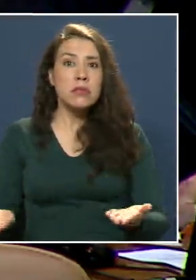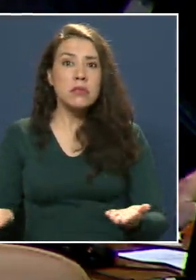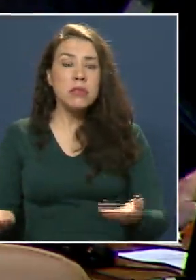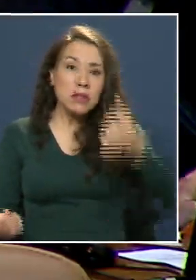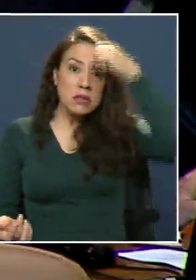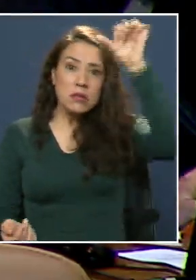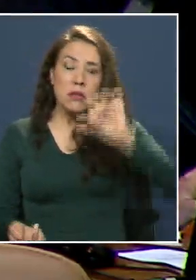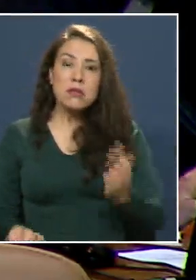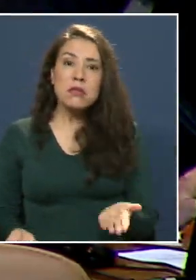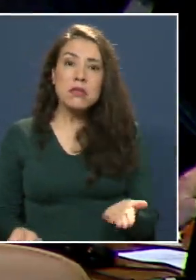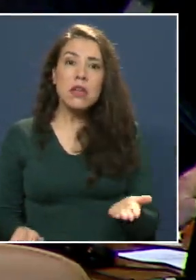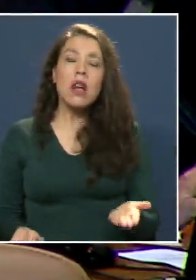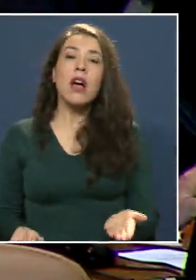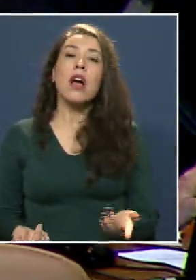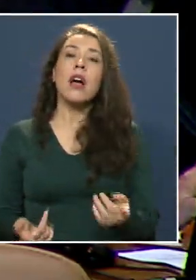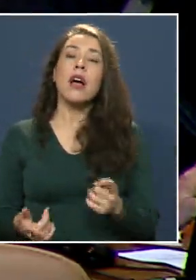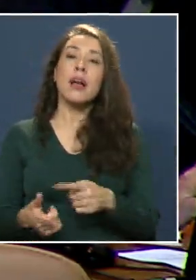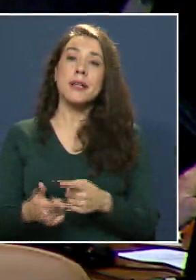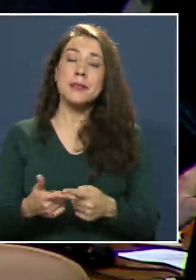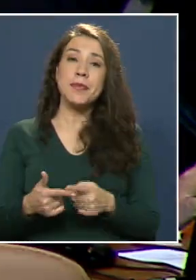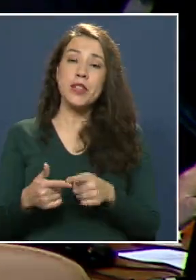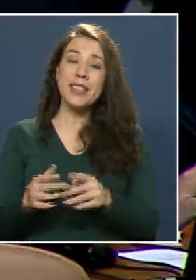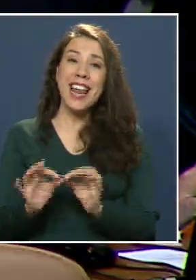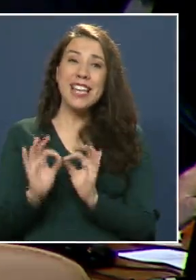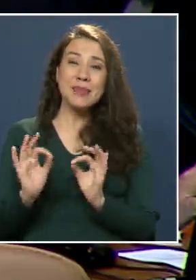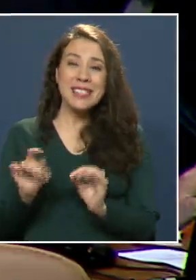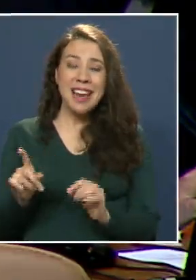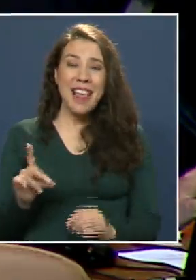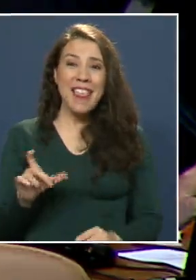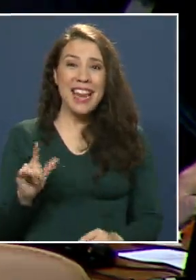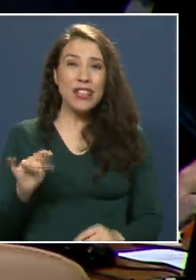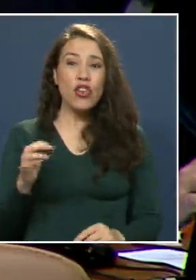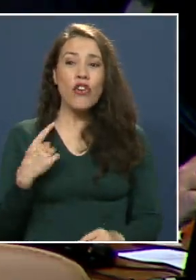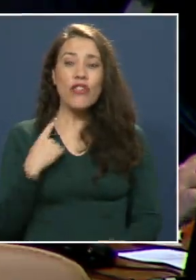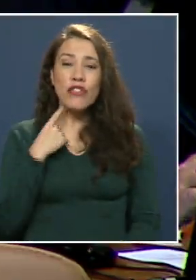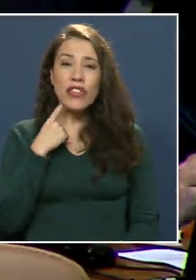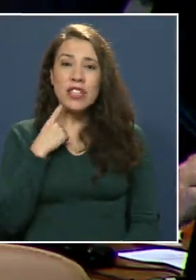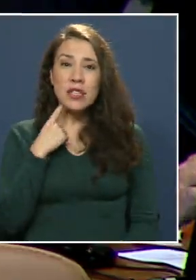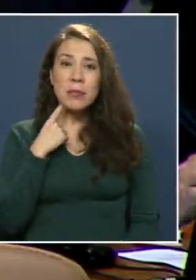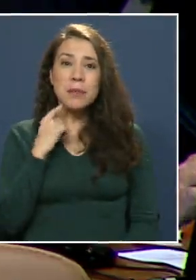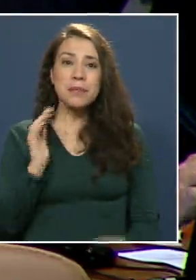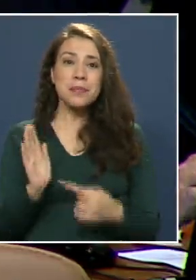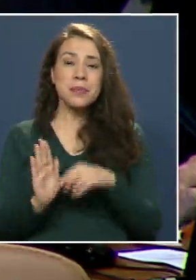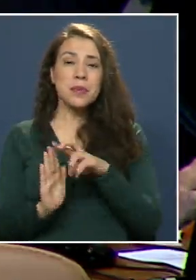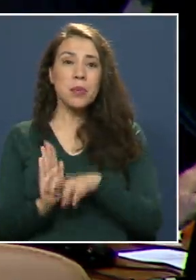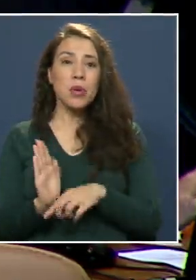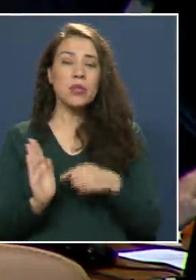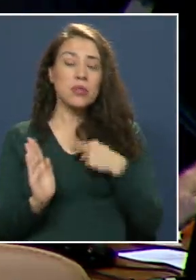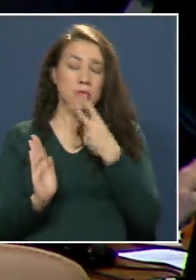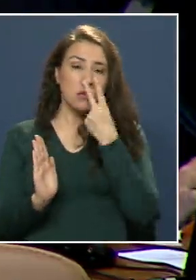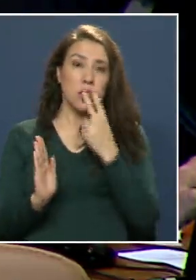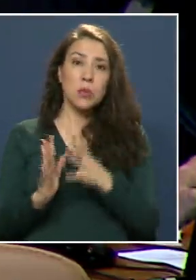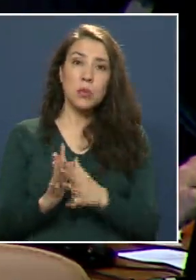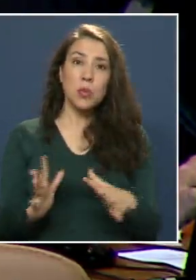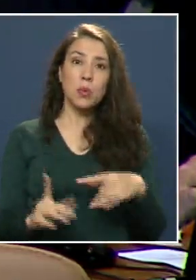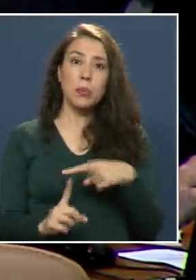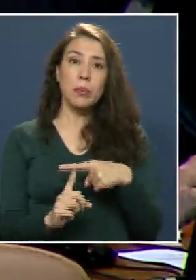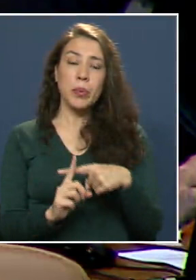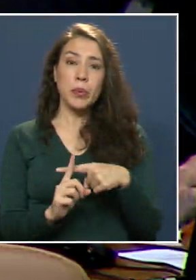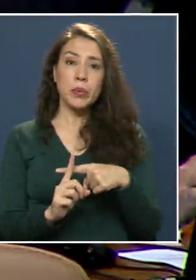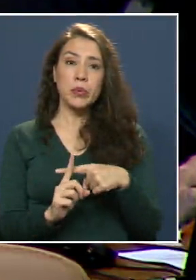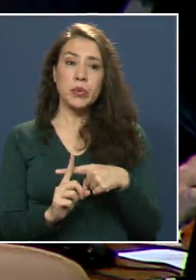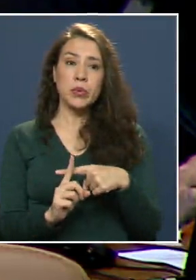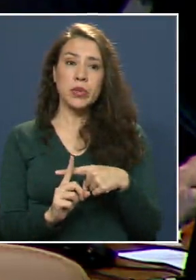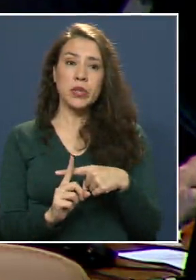teniendo especial consideración la particularidad del delito y de sus víctimas, es que este proyecto nos parece tremendamente positivo.